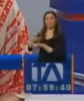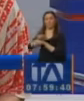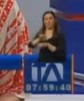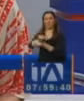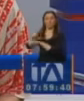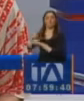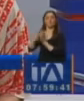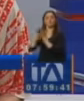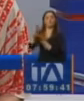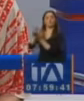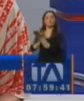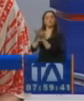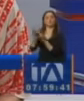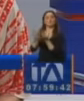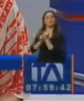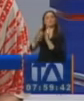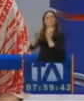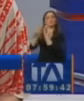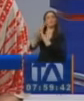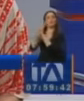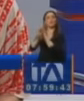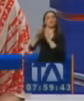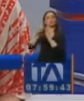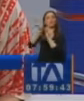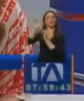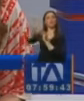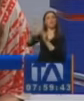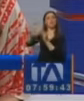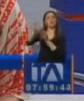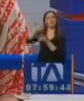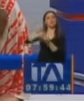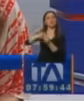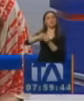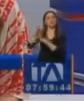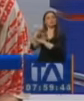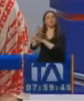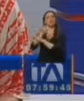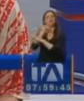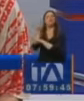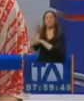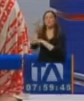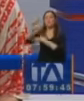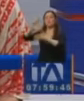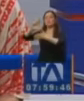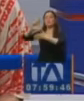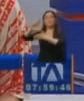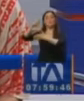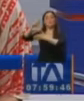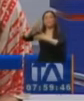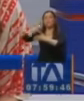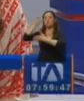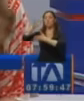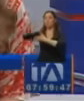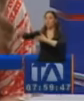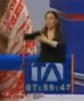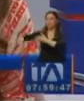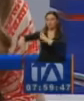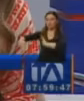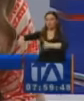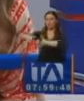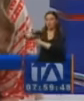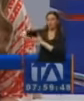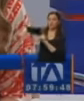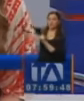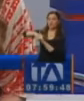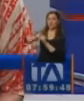iba a presentarse en Habitat 3, que va a ser en Quito, el tema de cómo utilizamos en Latinoamérica los espacios públicos y estas